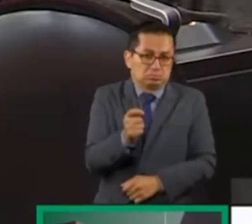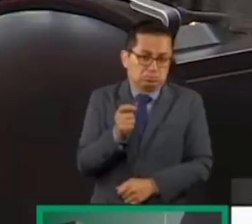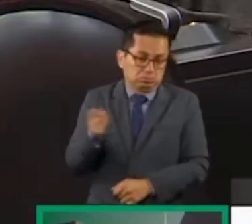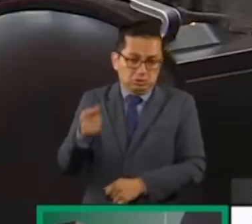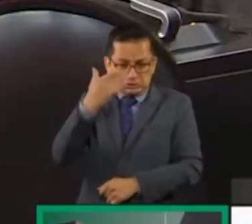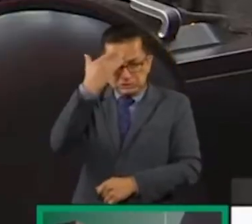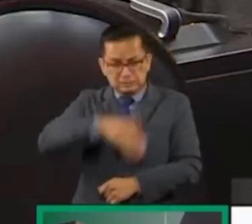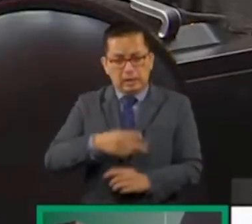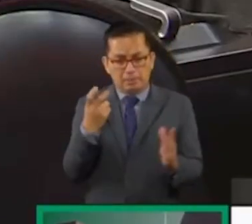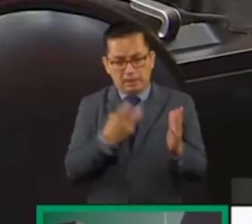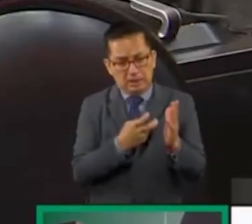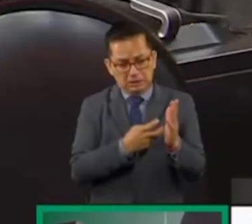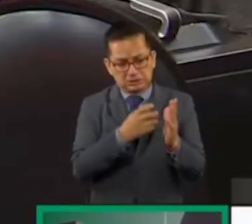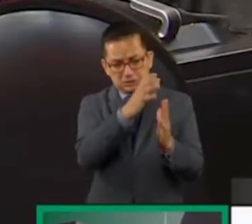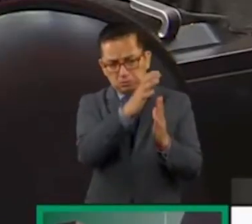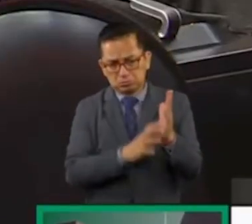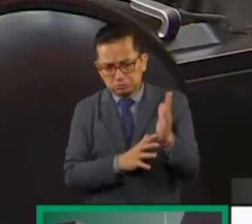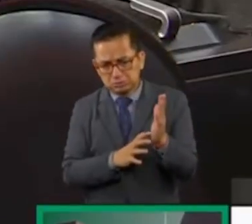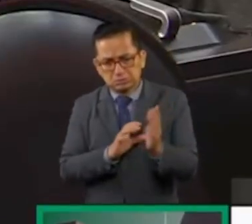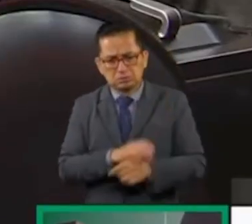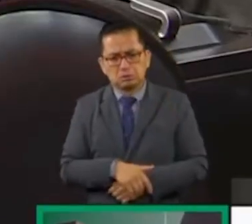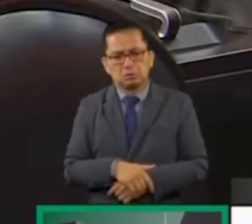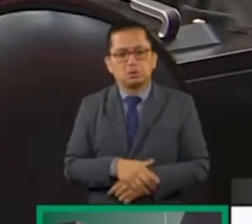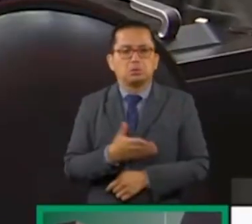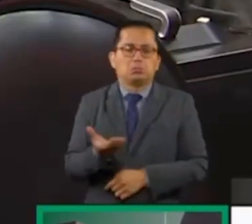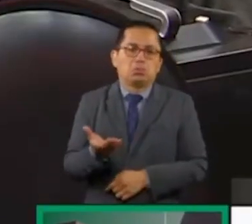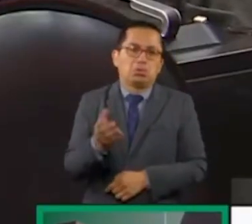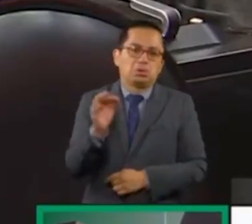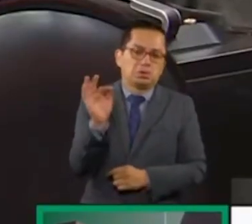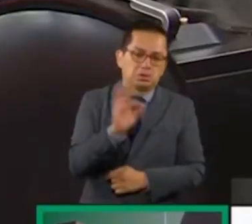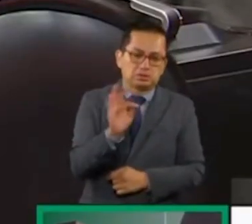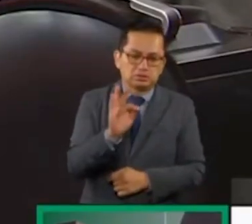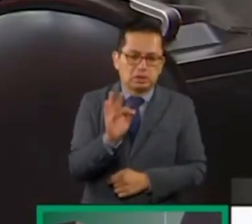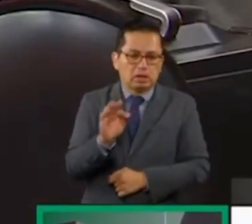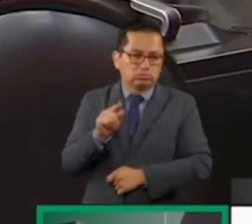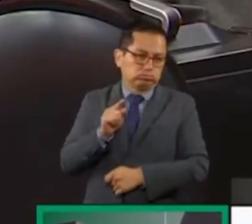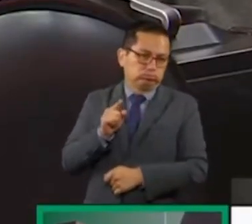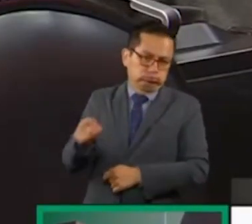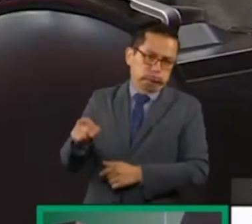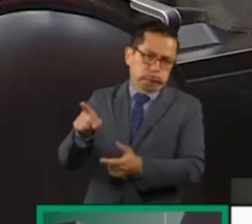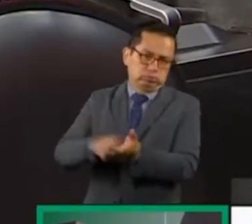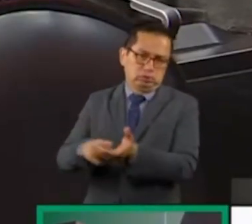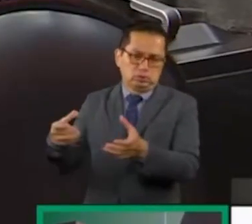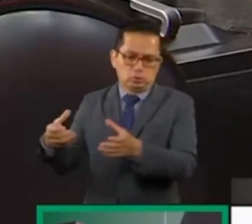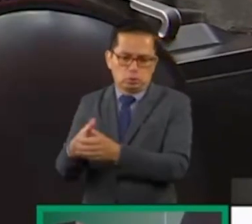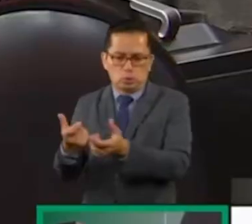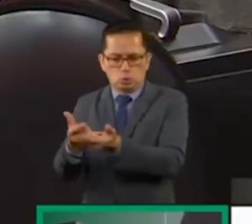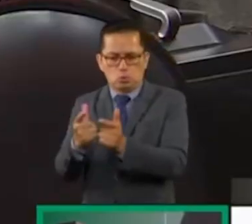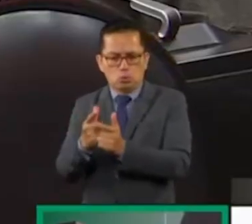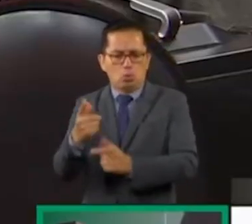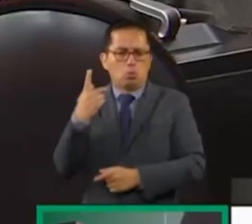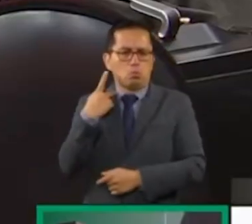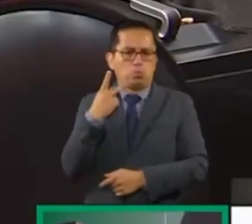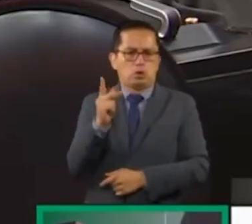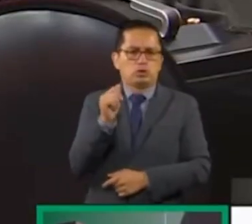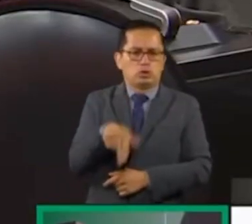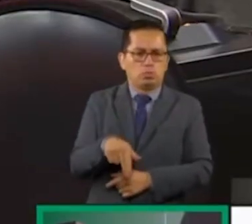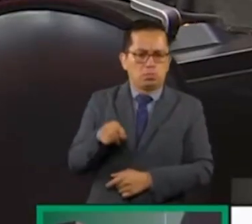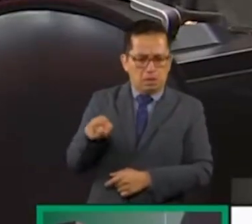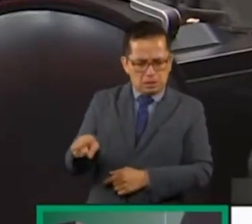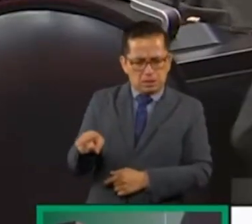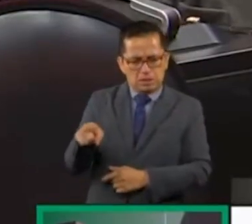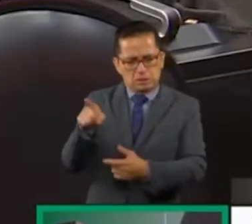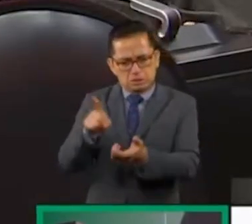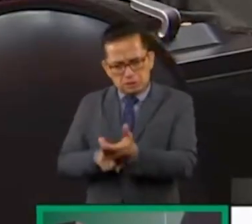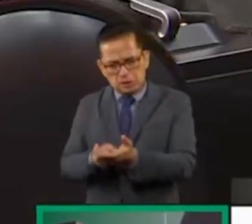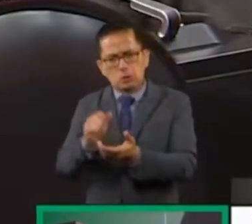dictamen, pues queremos pensar que se trató esto en el grupo parlamentario del PAN, se presentó algún tipo